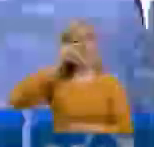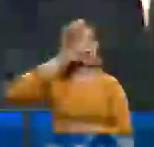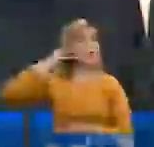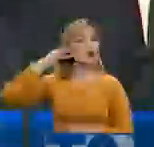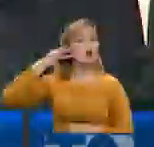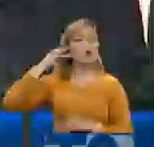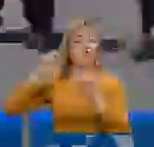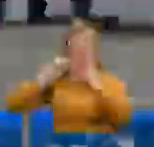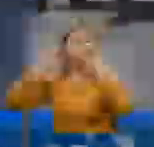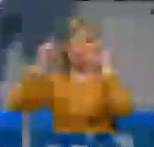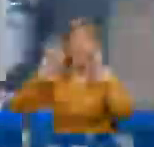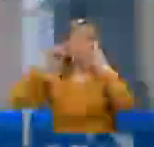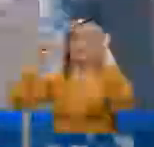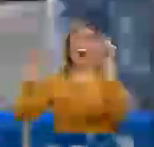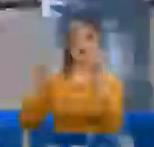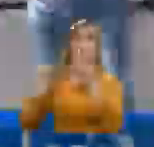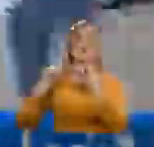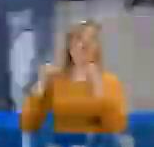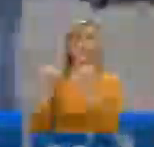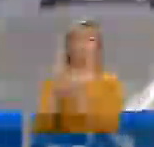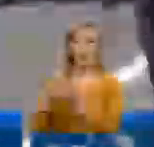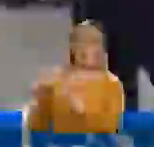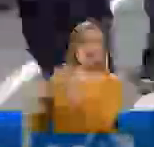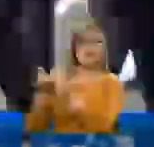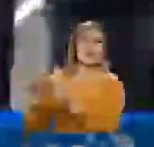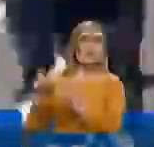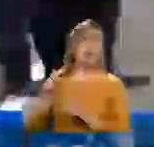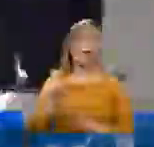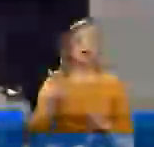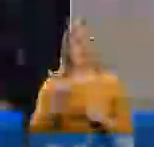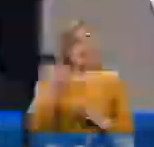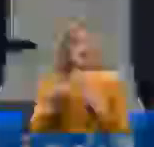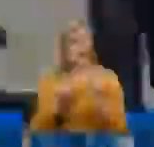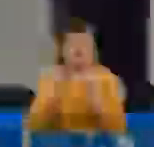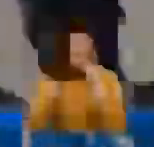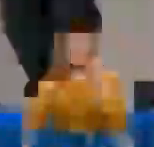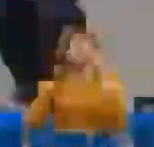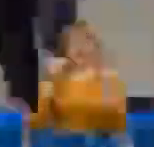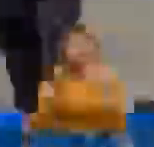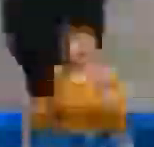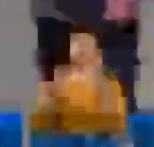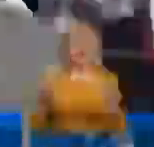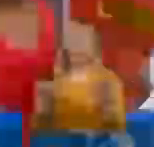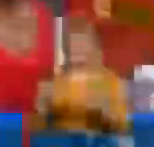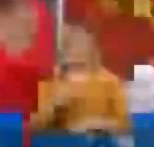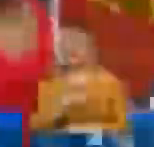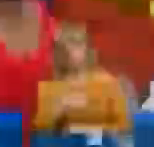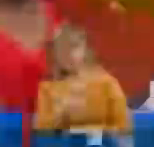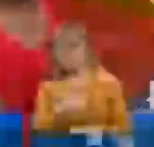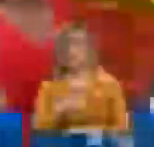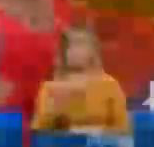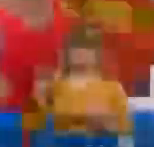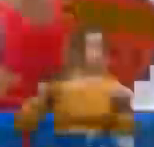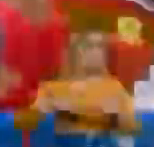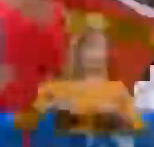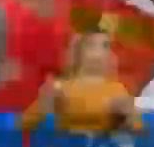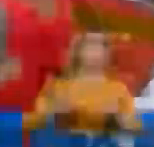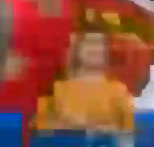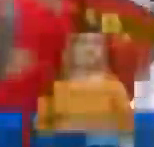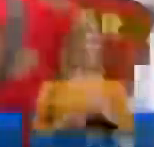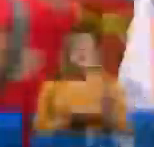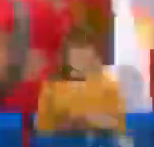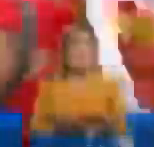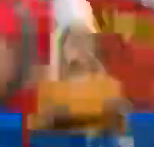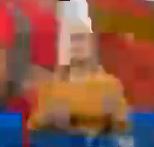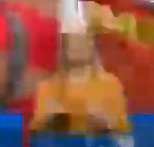grupo de proveedores, generó por un lado desconsuelo en aquellos funcionarios públicos que no son parte de este sector, y por otro lado expectativa